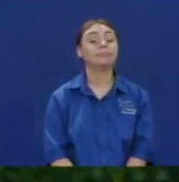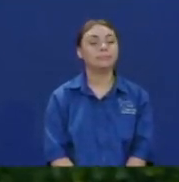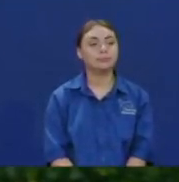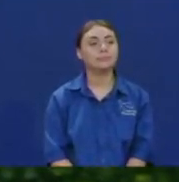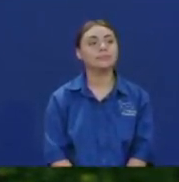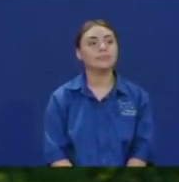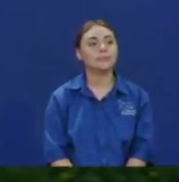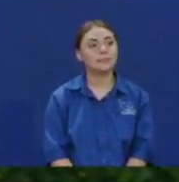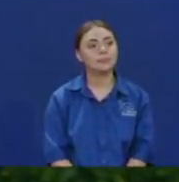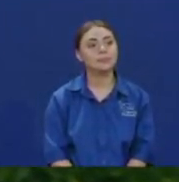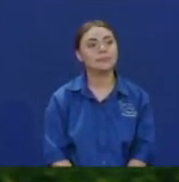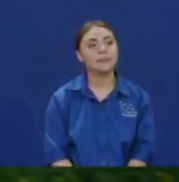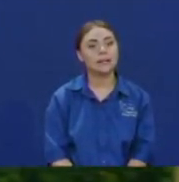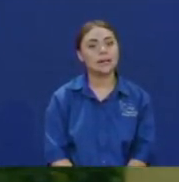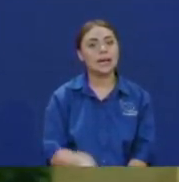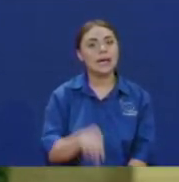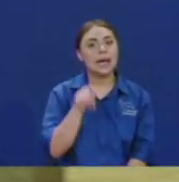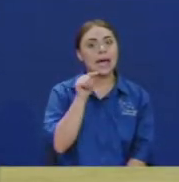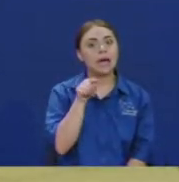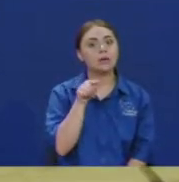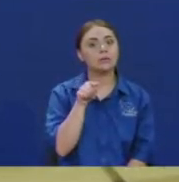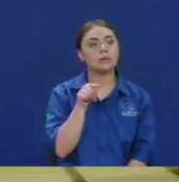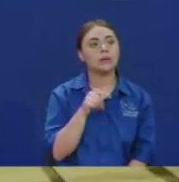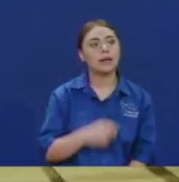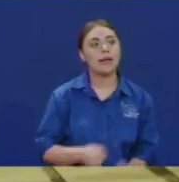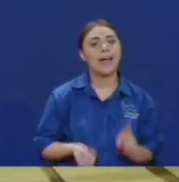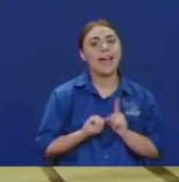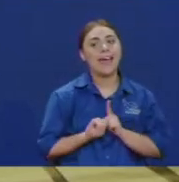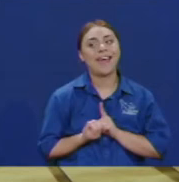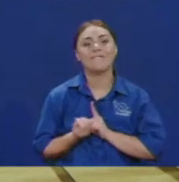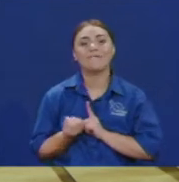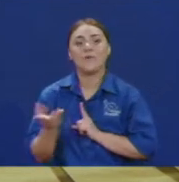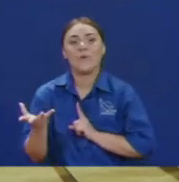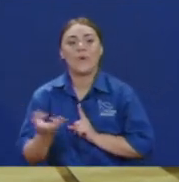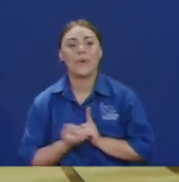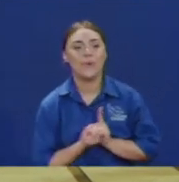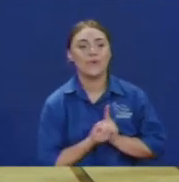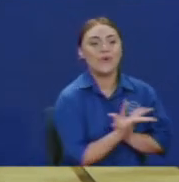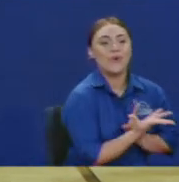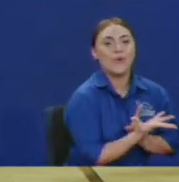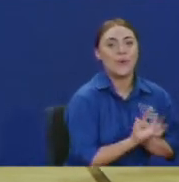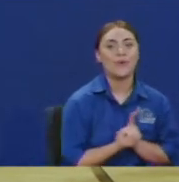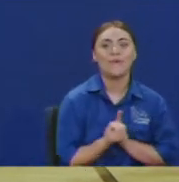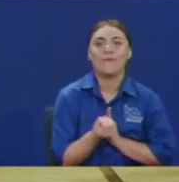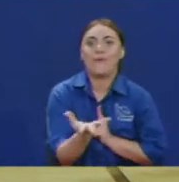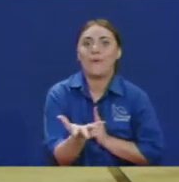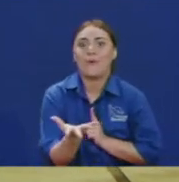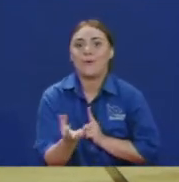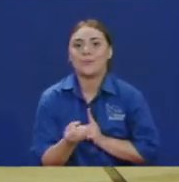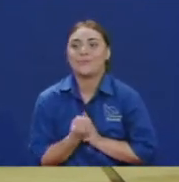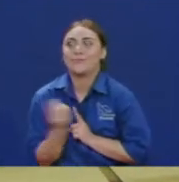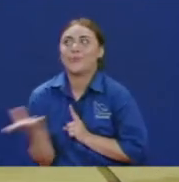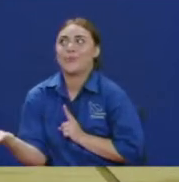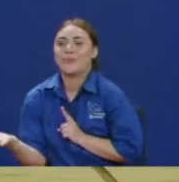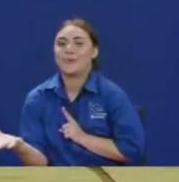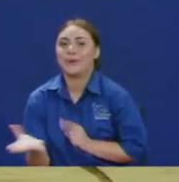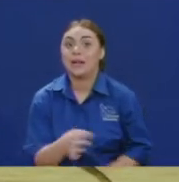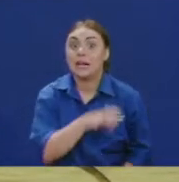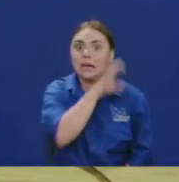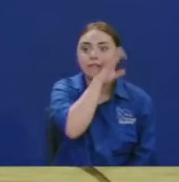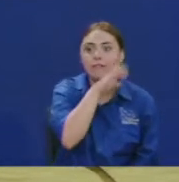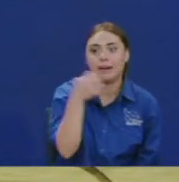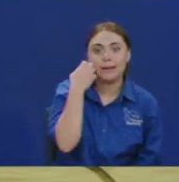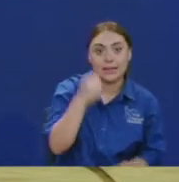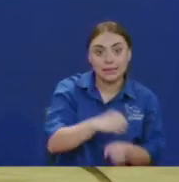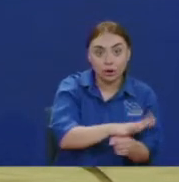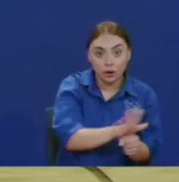se convirtieron en aquel payasito que, ¿cómo es? ¿Payasito era? Ping-pong, es un muñeco. Porque se